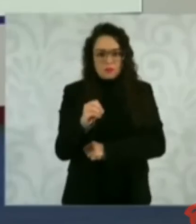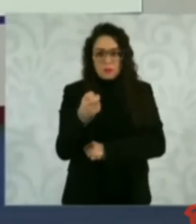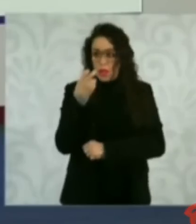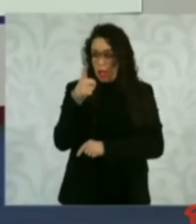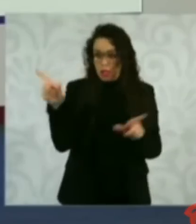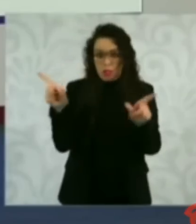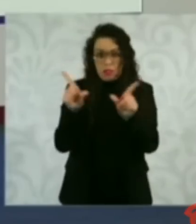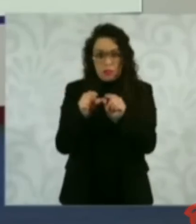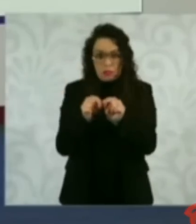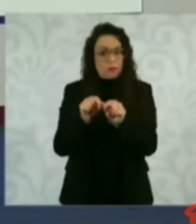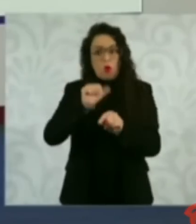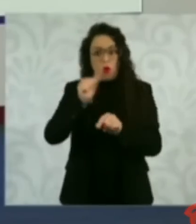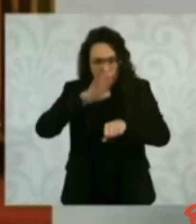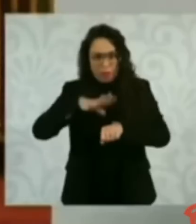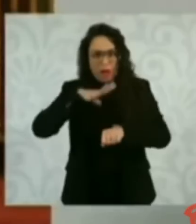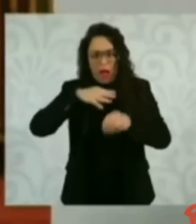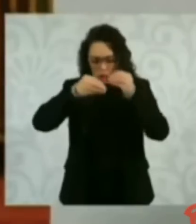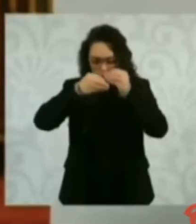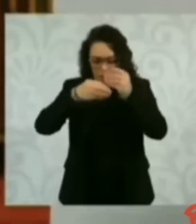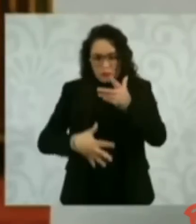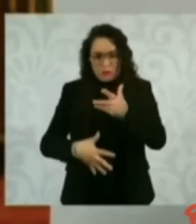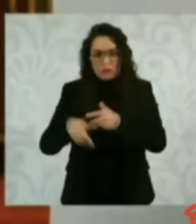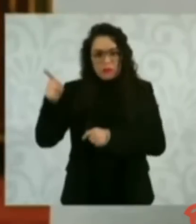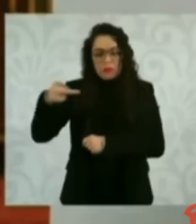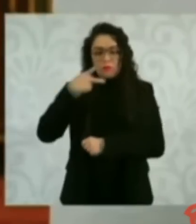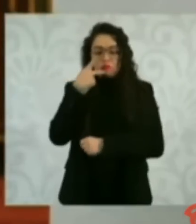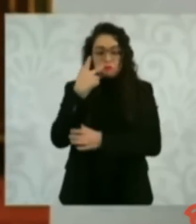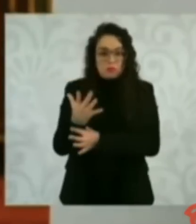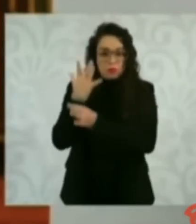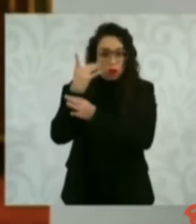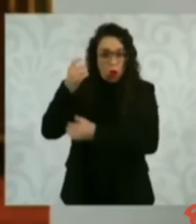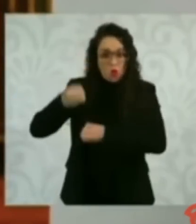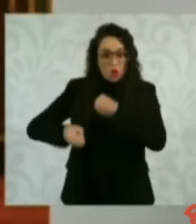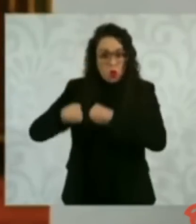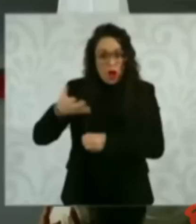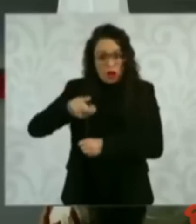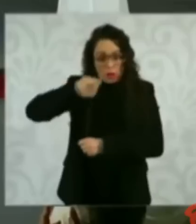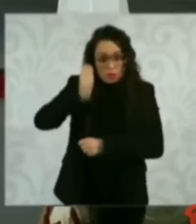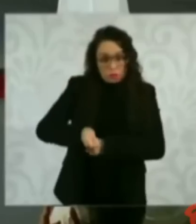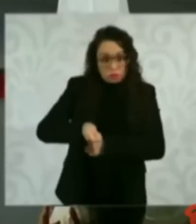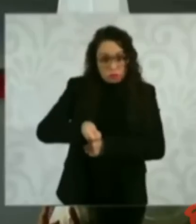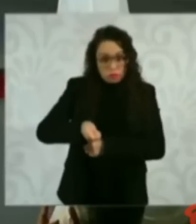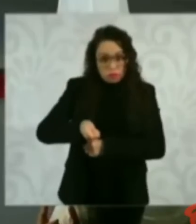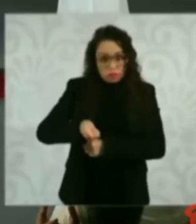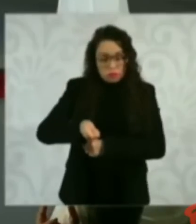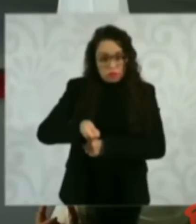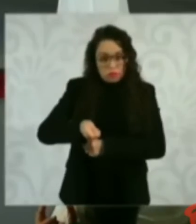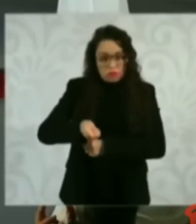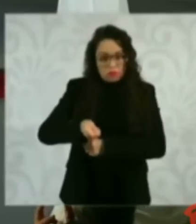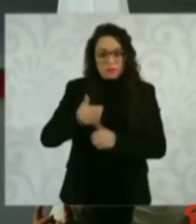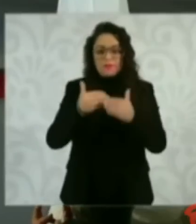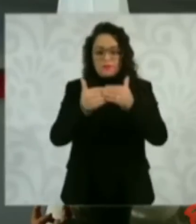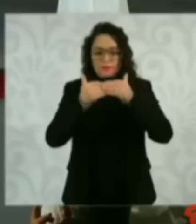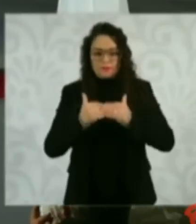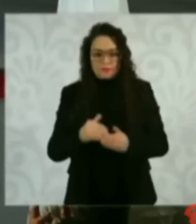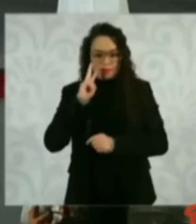el juez que lee la sentencia. Vamos adelante.